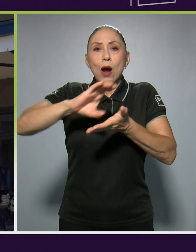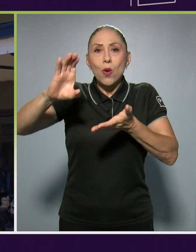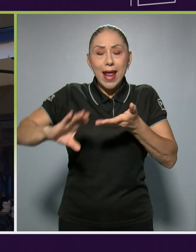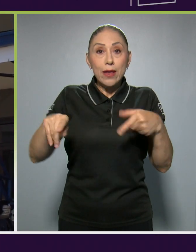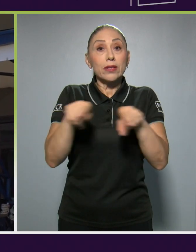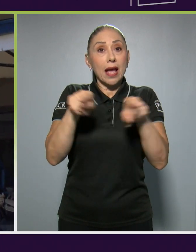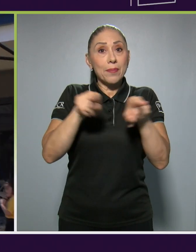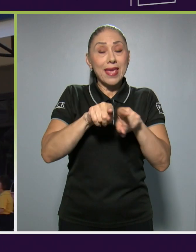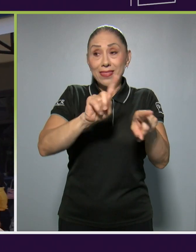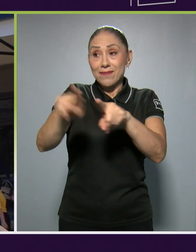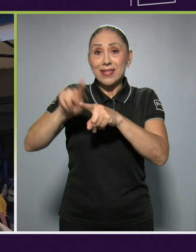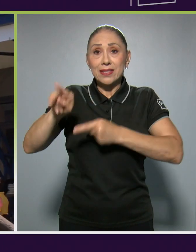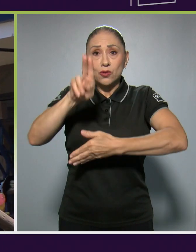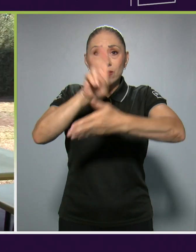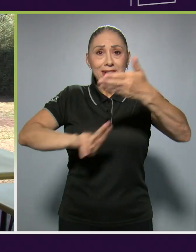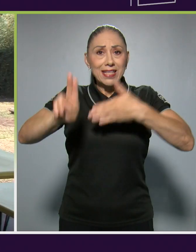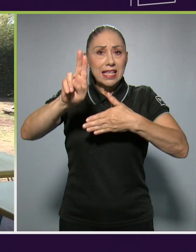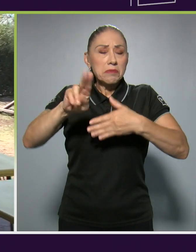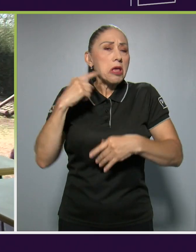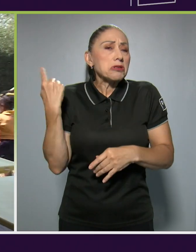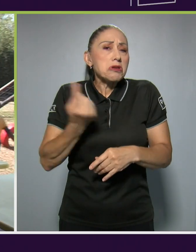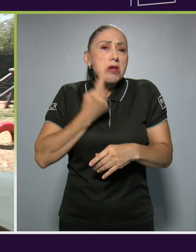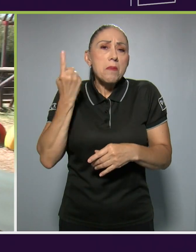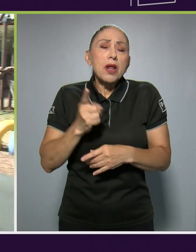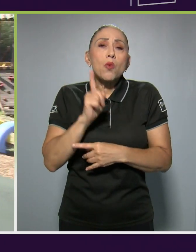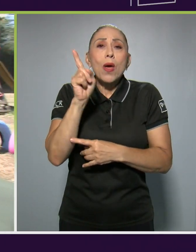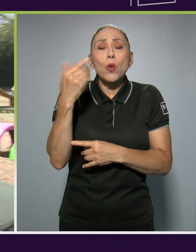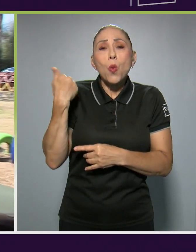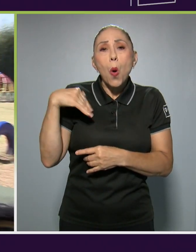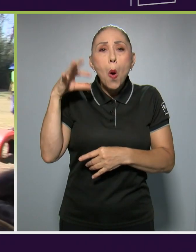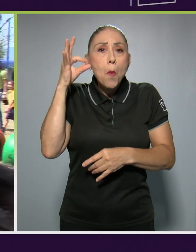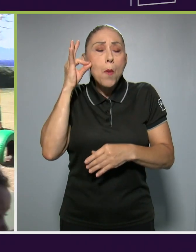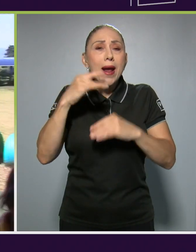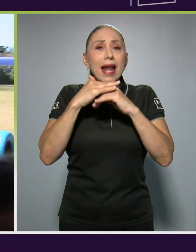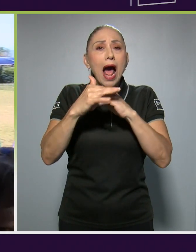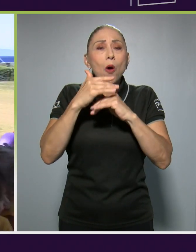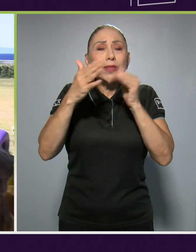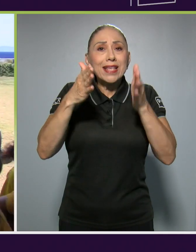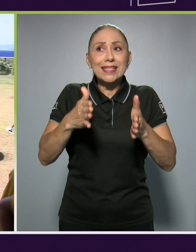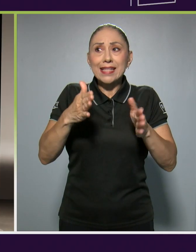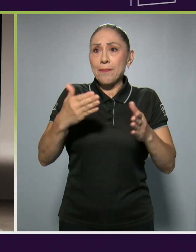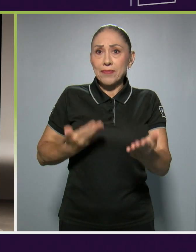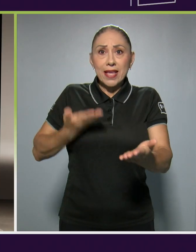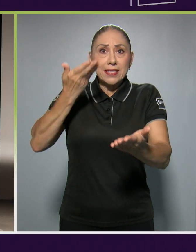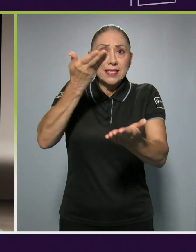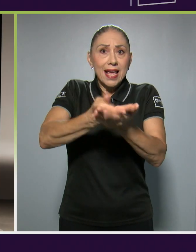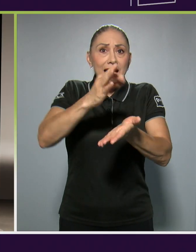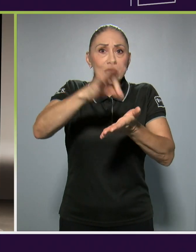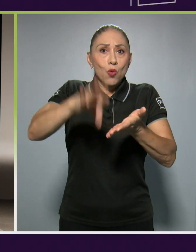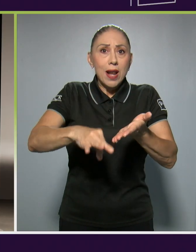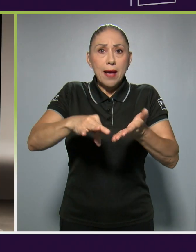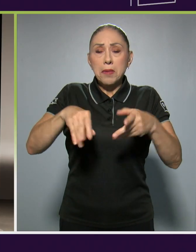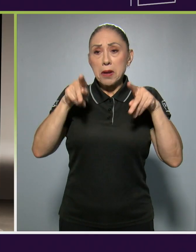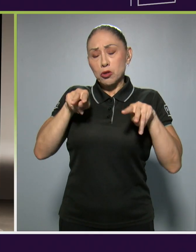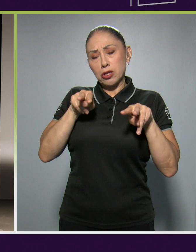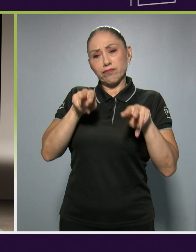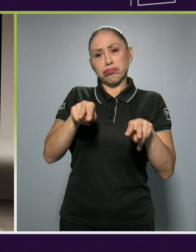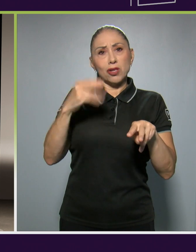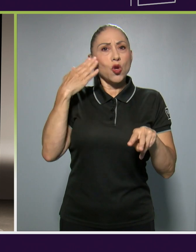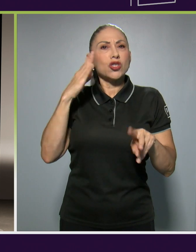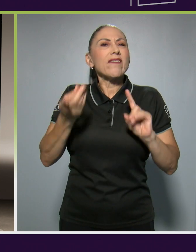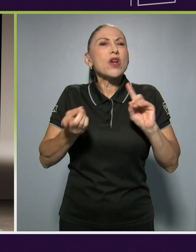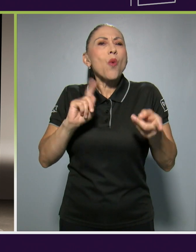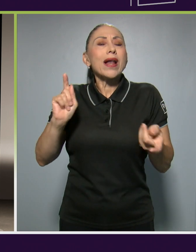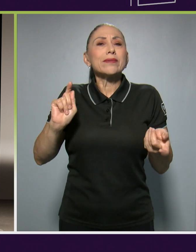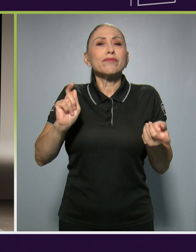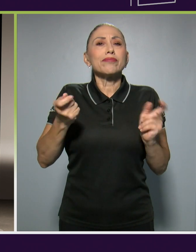universidades. Usualmente cuando un chico o chica autista llega a la escuela, no saben qué ajustes razonables brindar. Ya